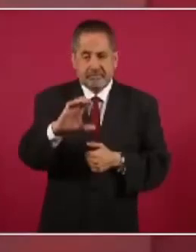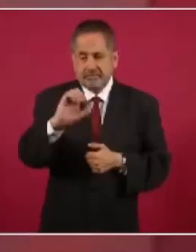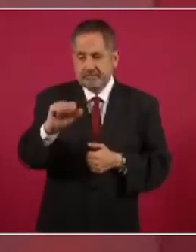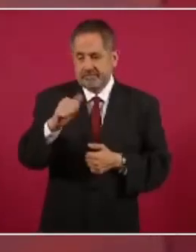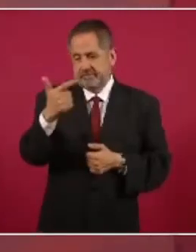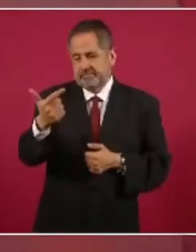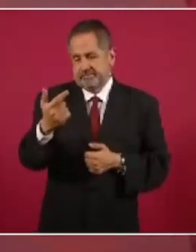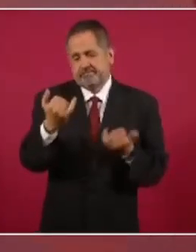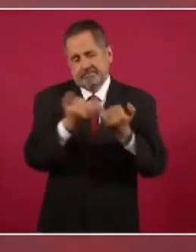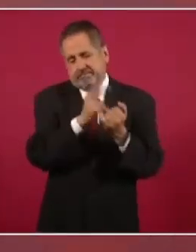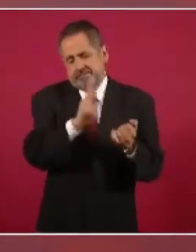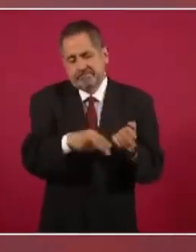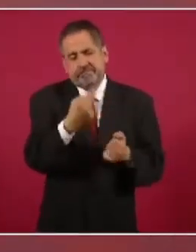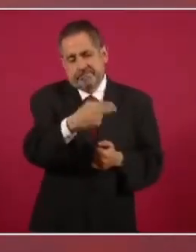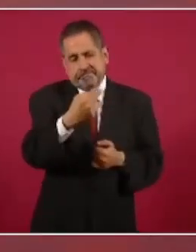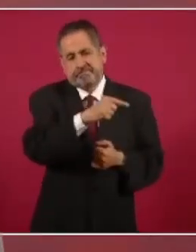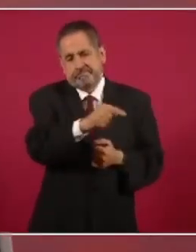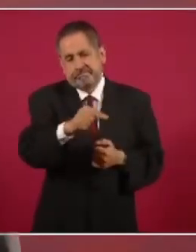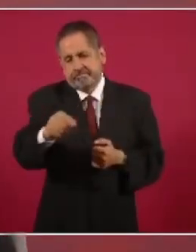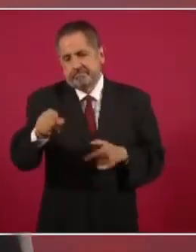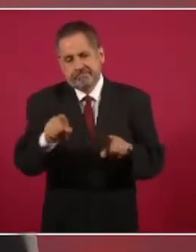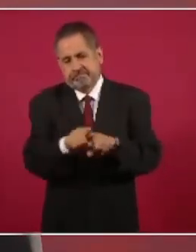otros,